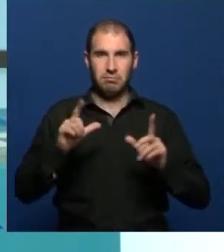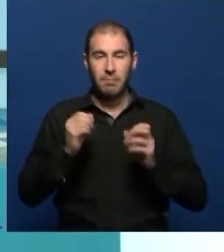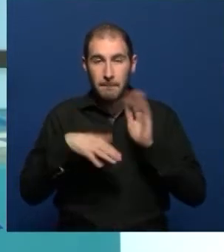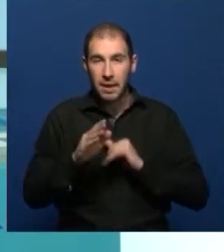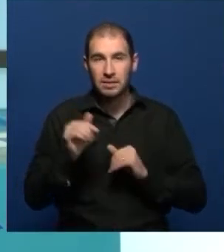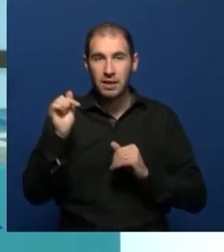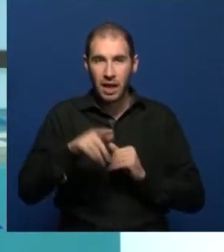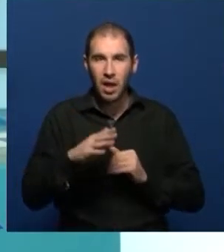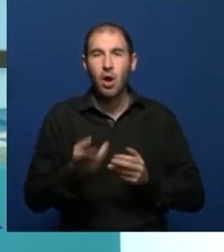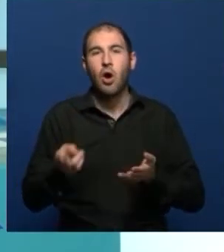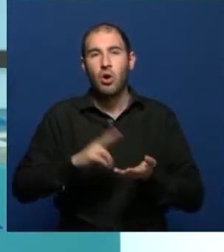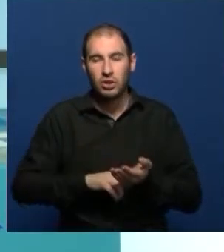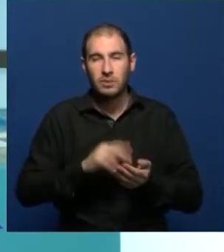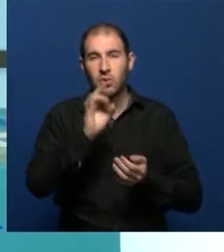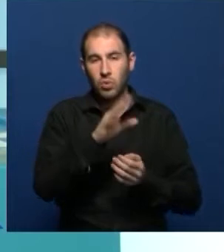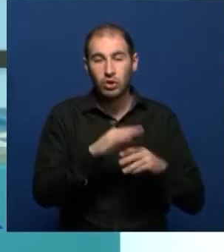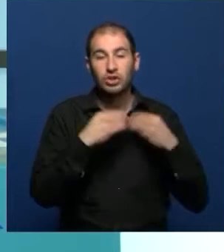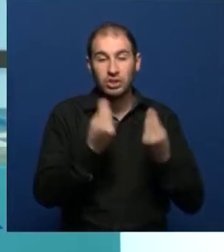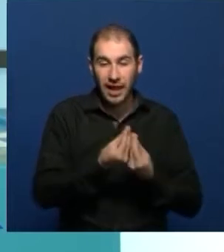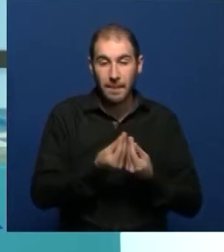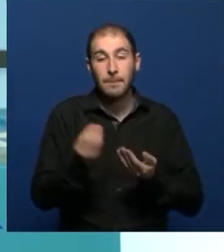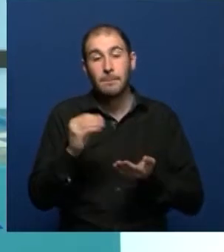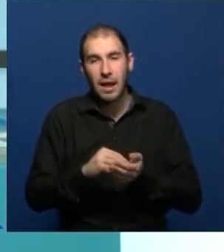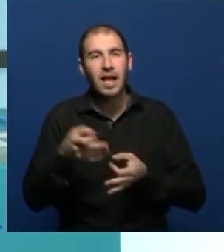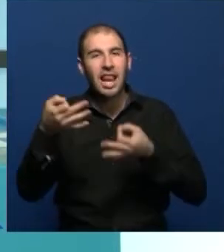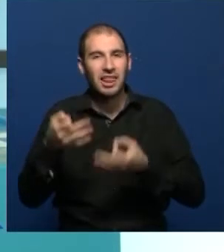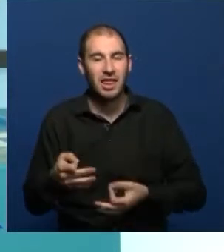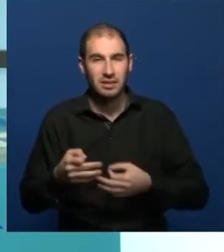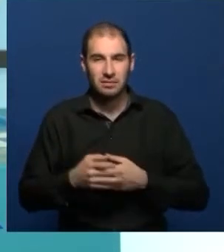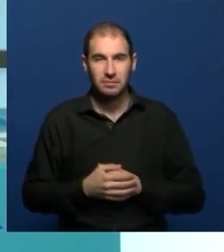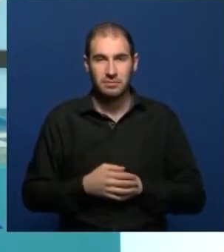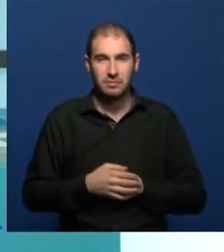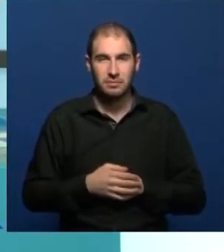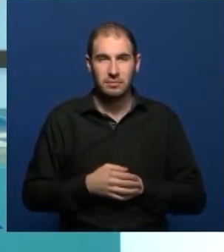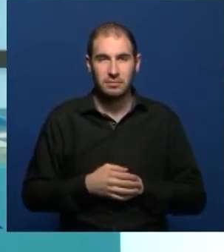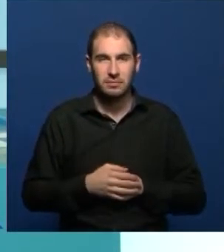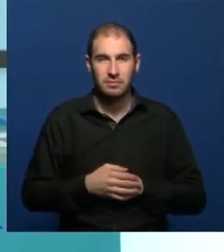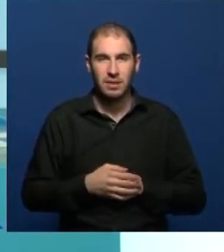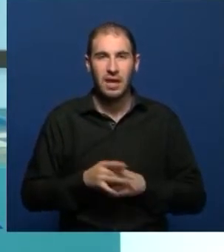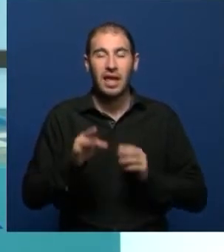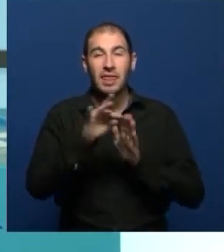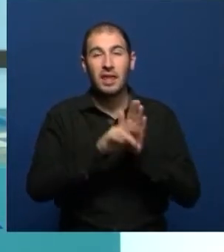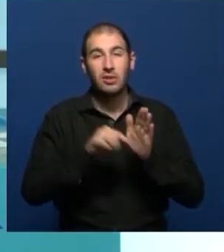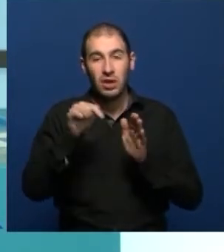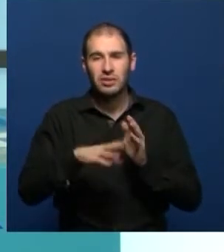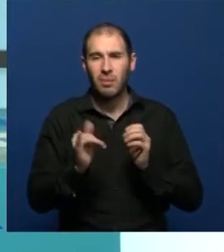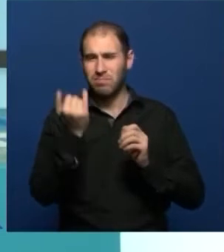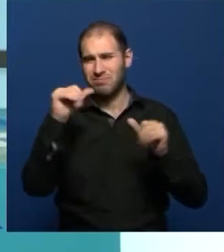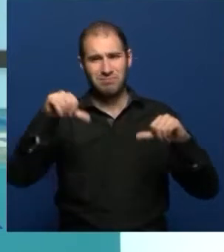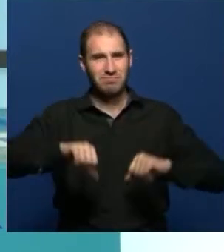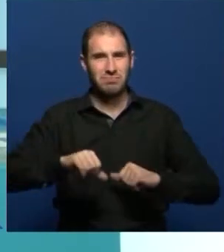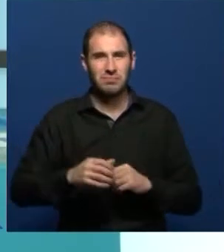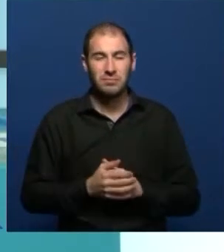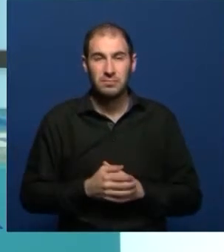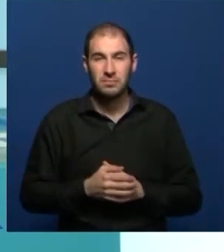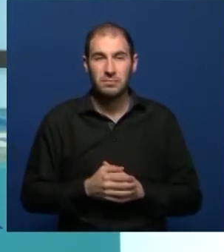ahí caemos de nuevo no solo en la cantidad, sino en la calidad, es que ese dato de malnutrición